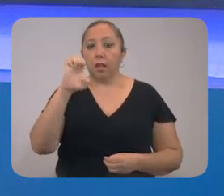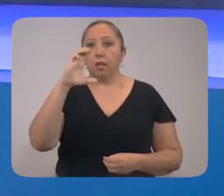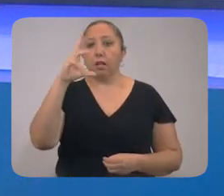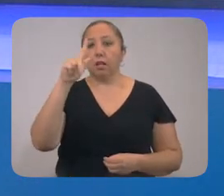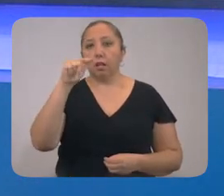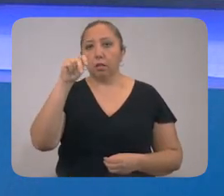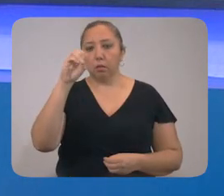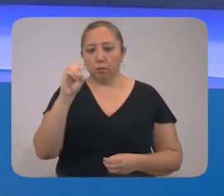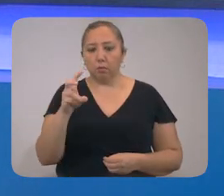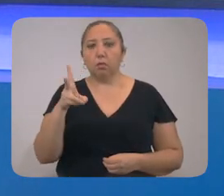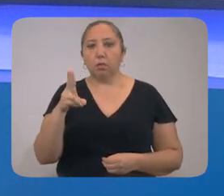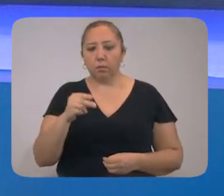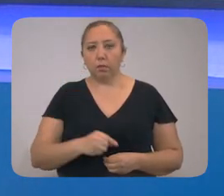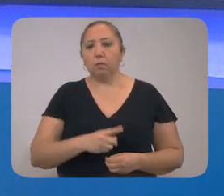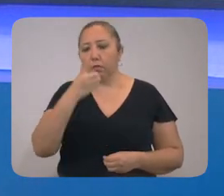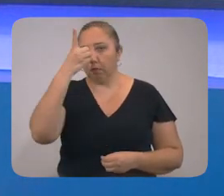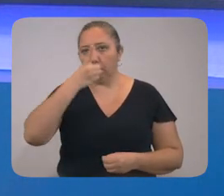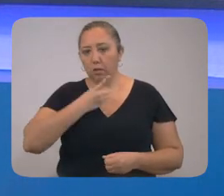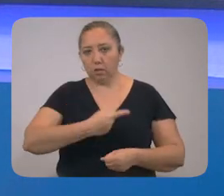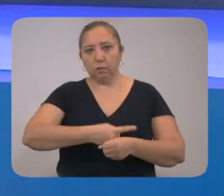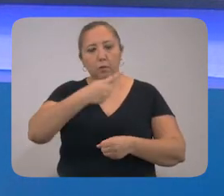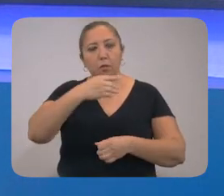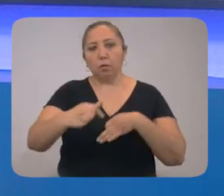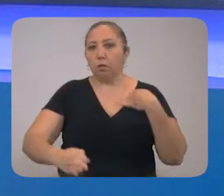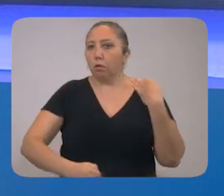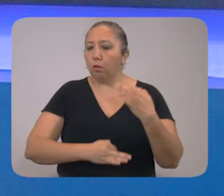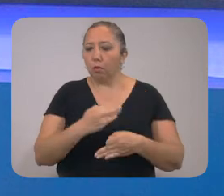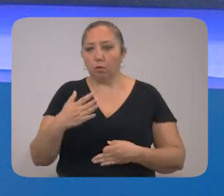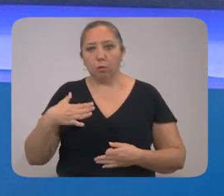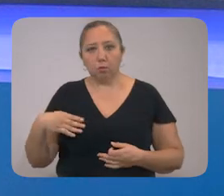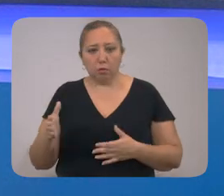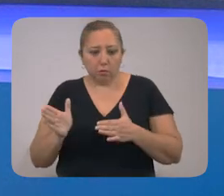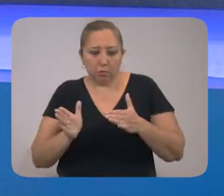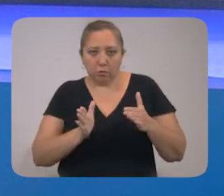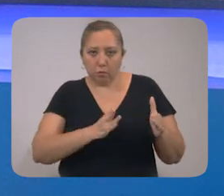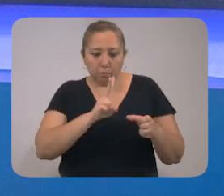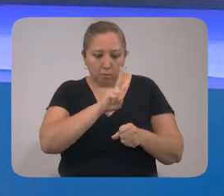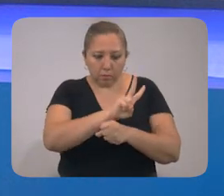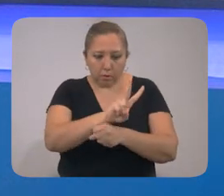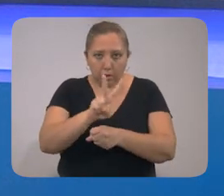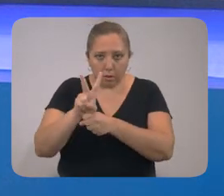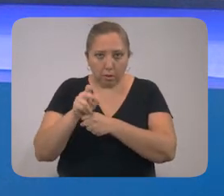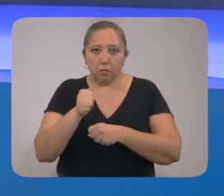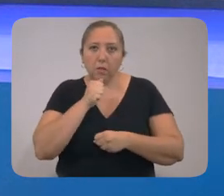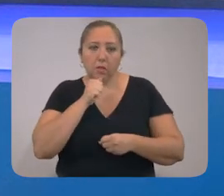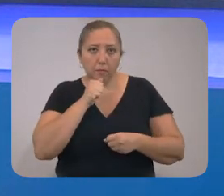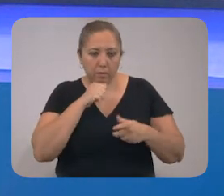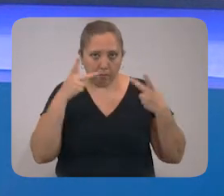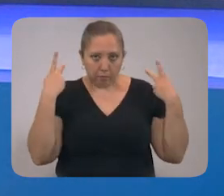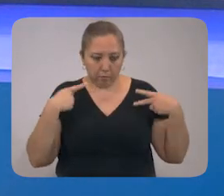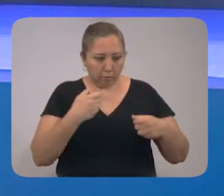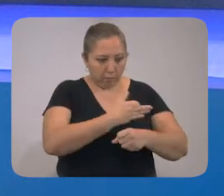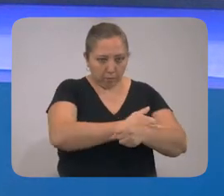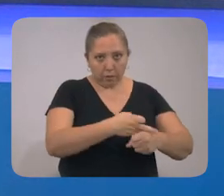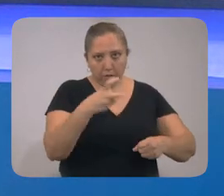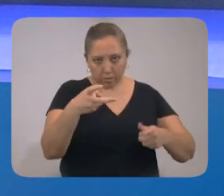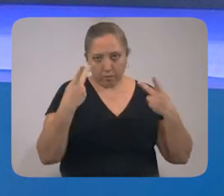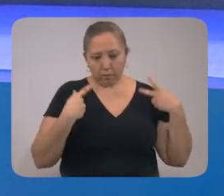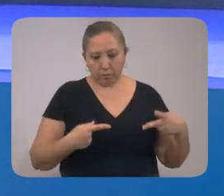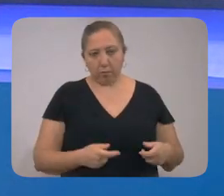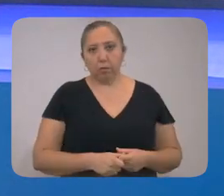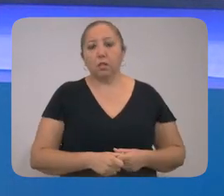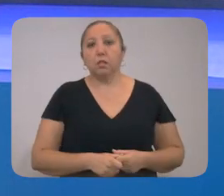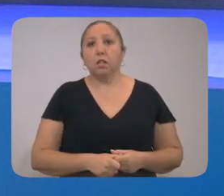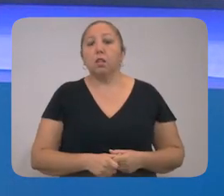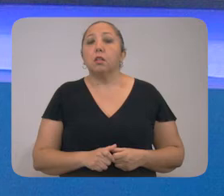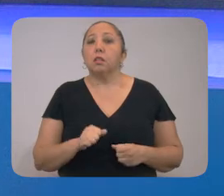también con diabetes e hipertensión. Todos los contactos fueron aislados y monitoreados por parte del personal del sector salud.